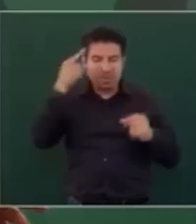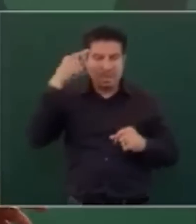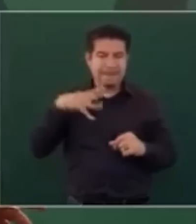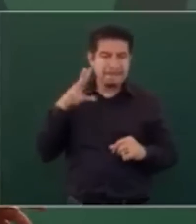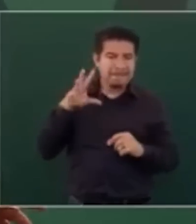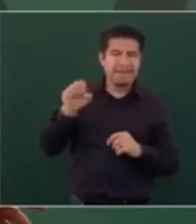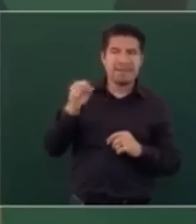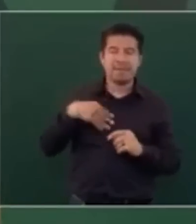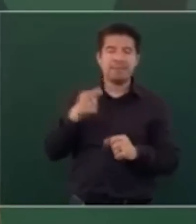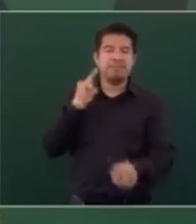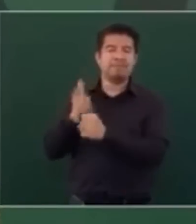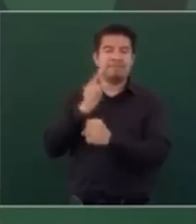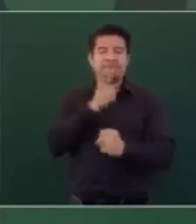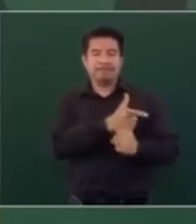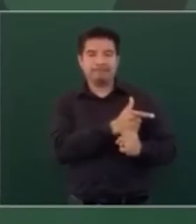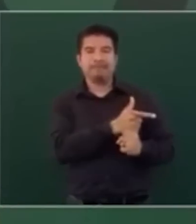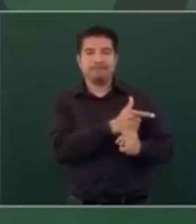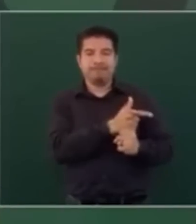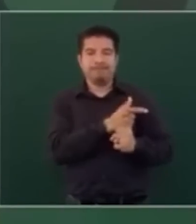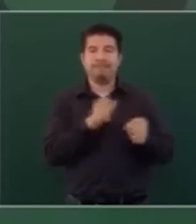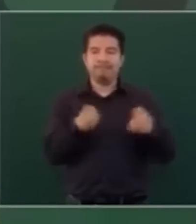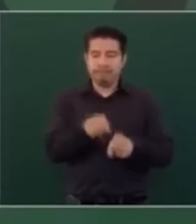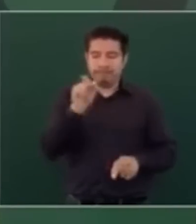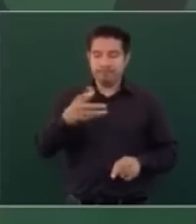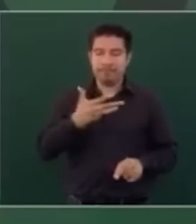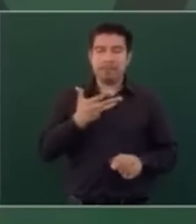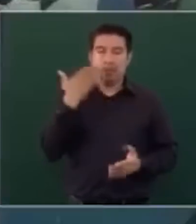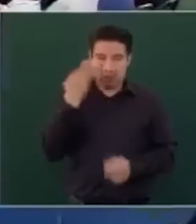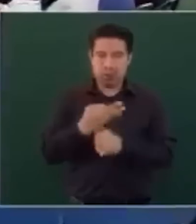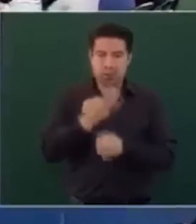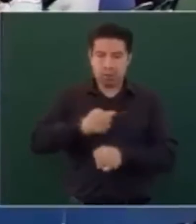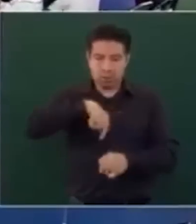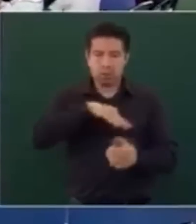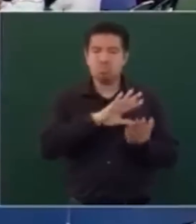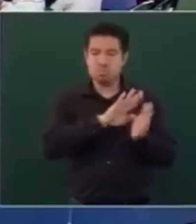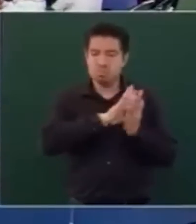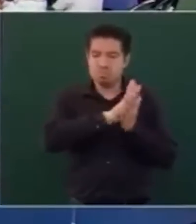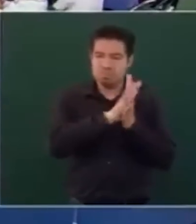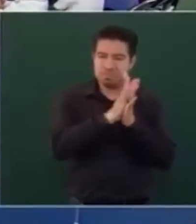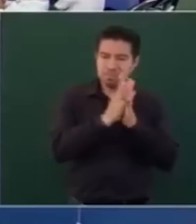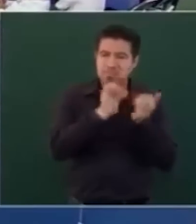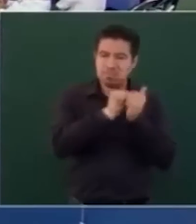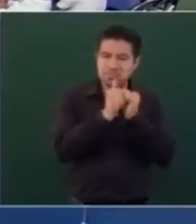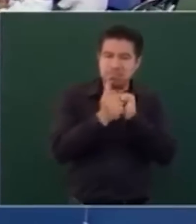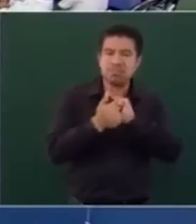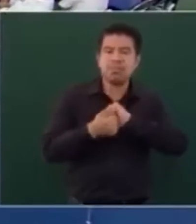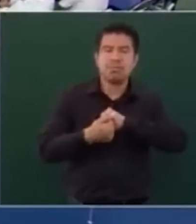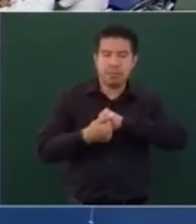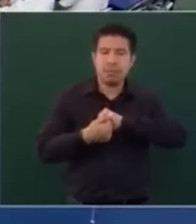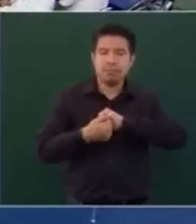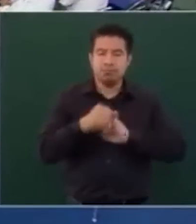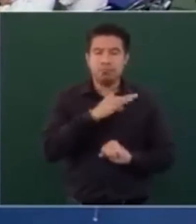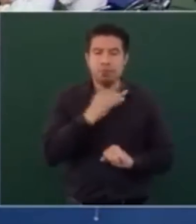Por eso se ha ido avanzando en la transformación. Bueno, con